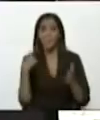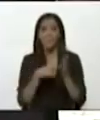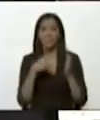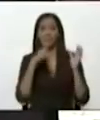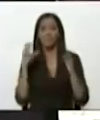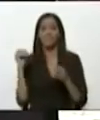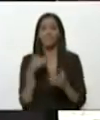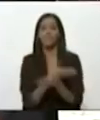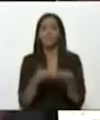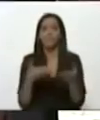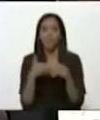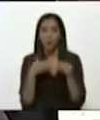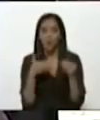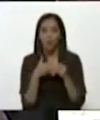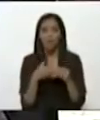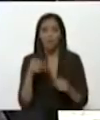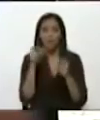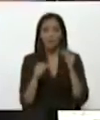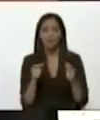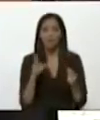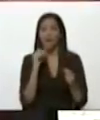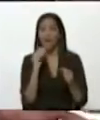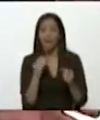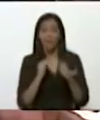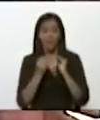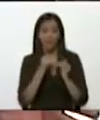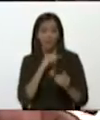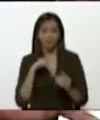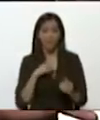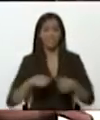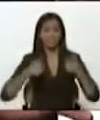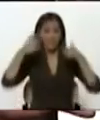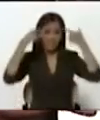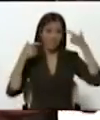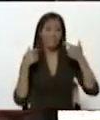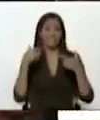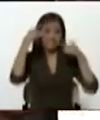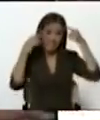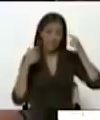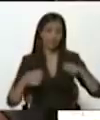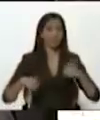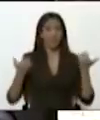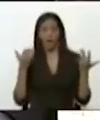O sea, los tipos que ahorita nos hablan de moral a nosotros y que son más chavistas que Chávez,